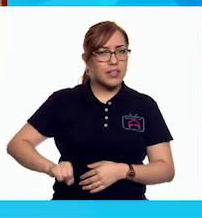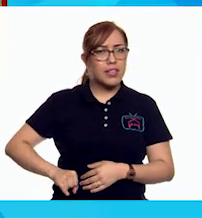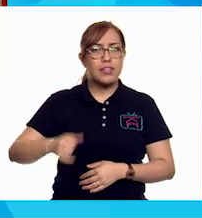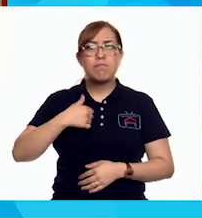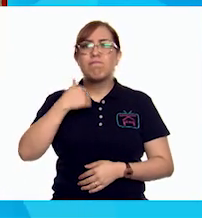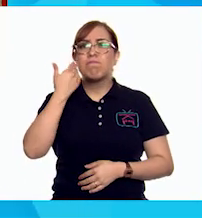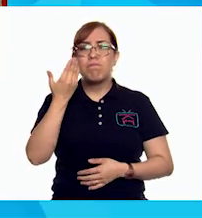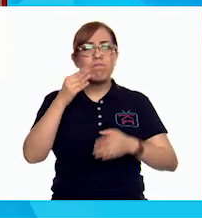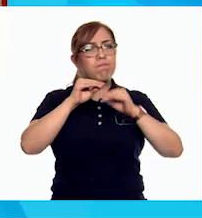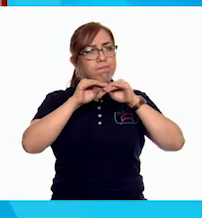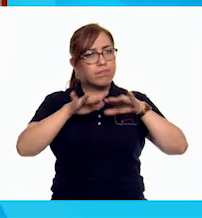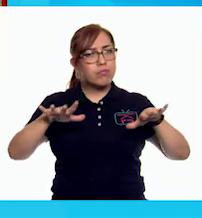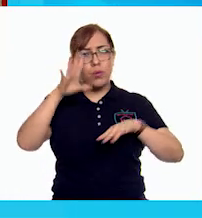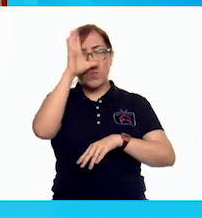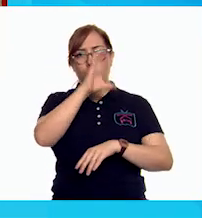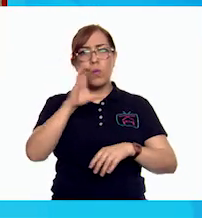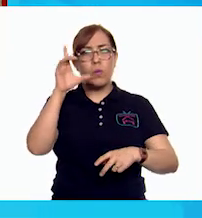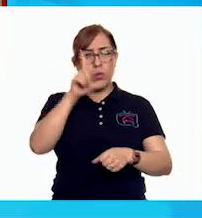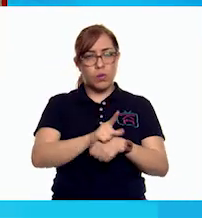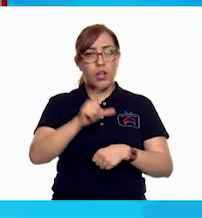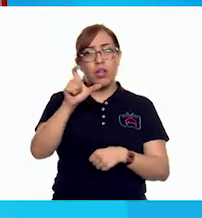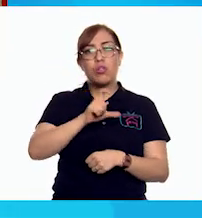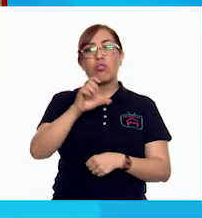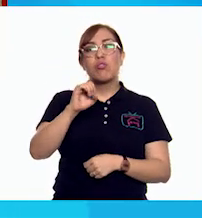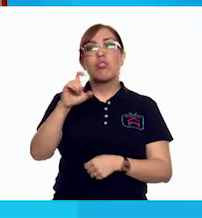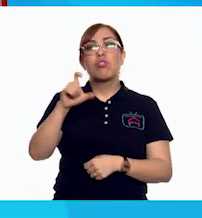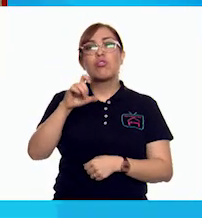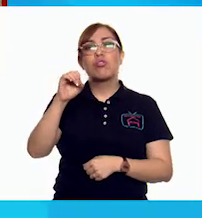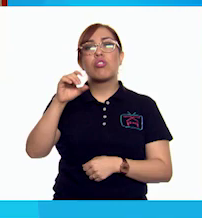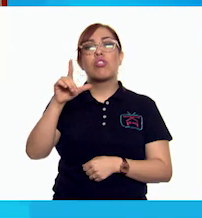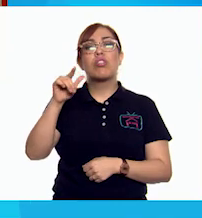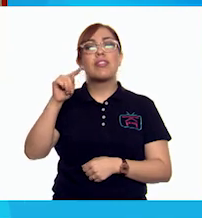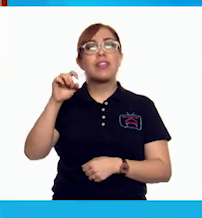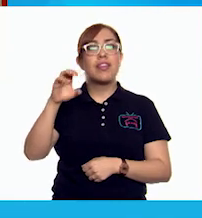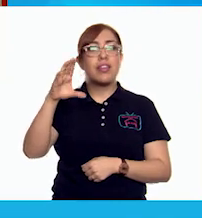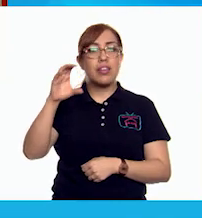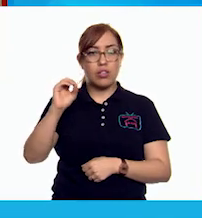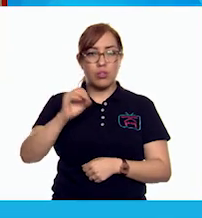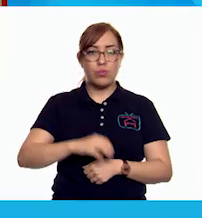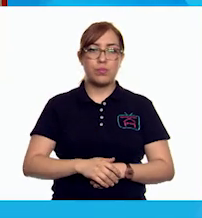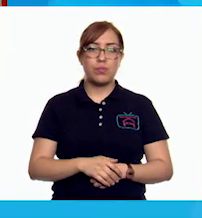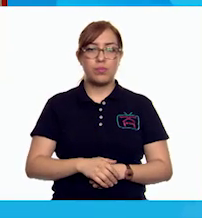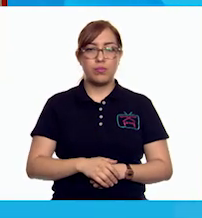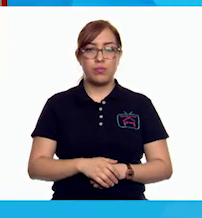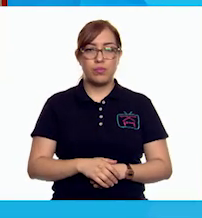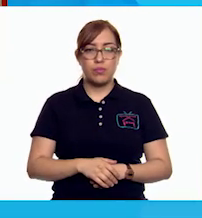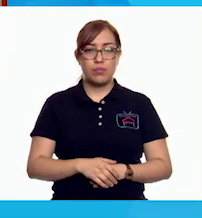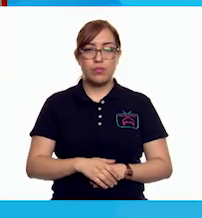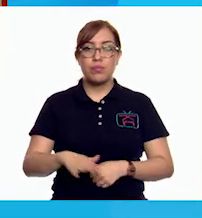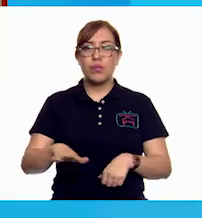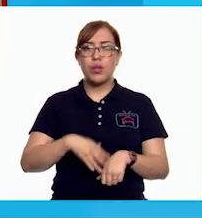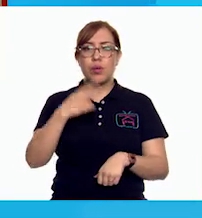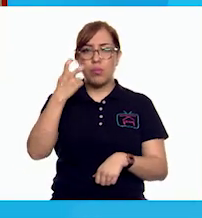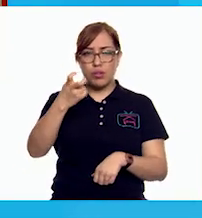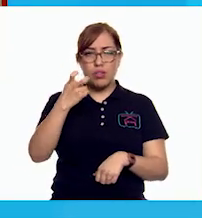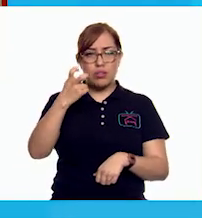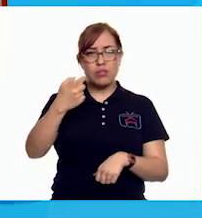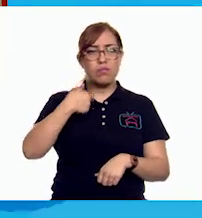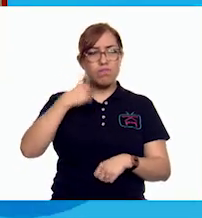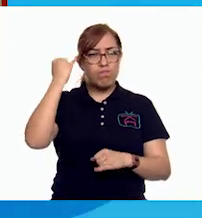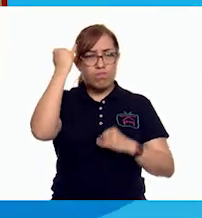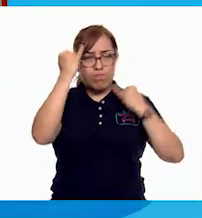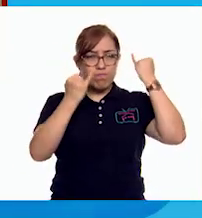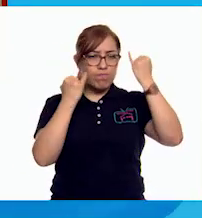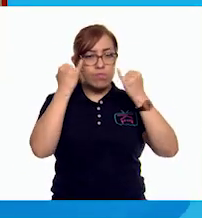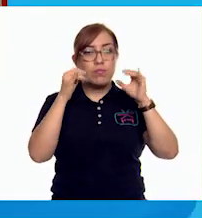porque ya está en estado de extinción. Es por eso que he pensado en formar